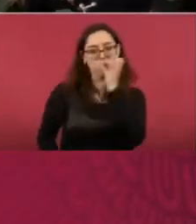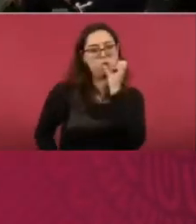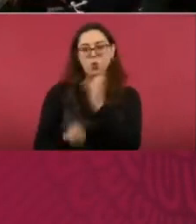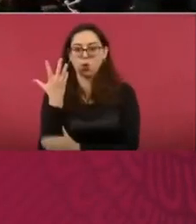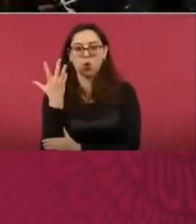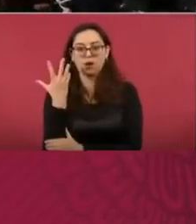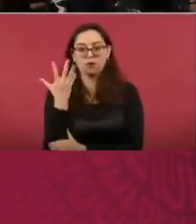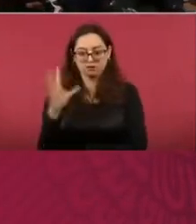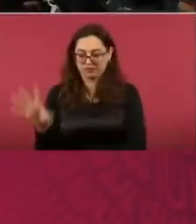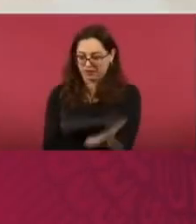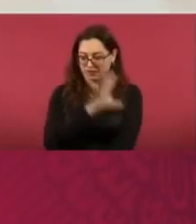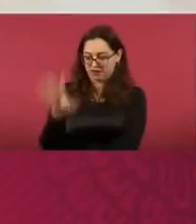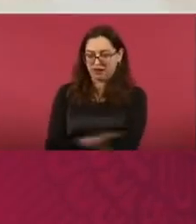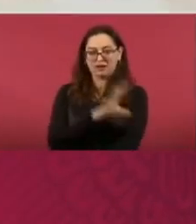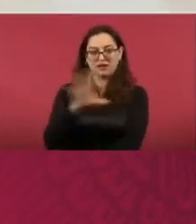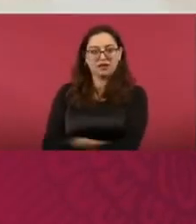con